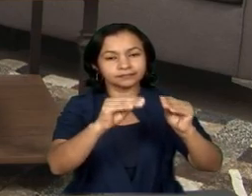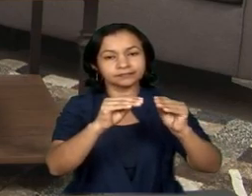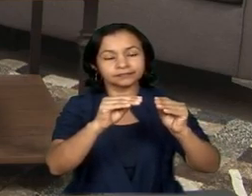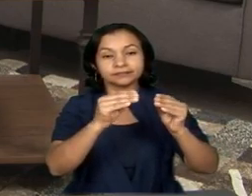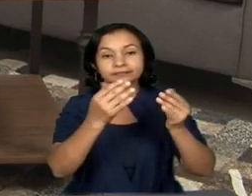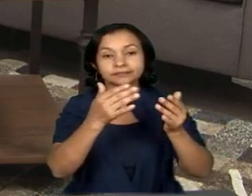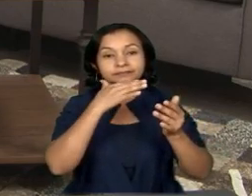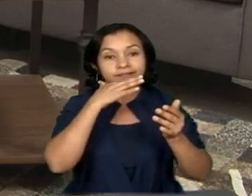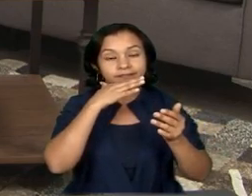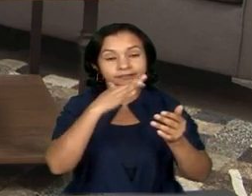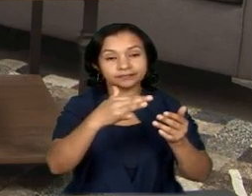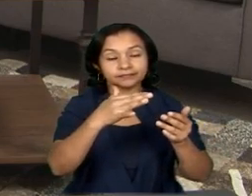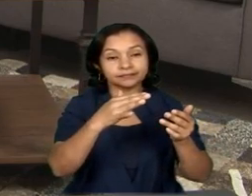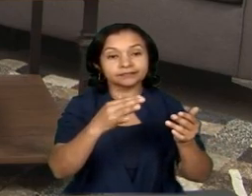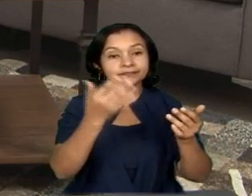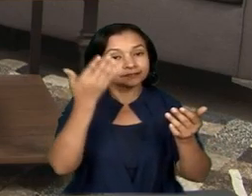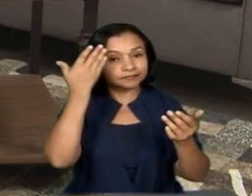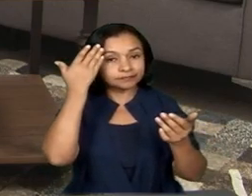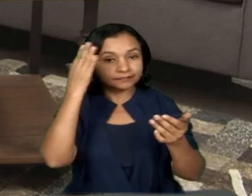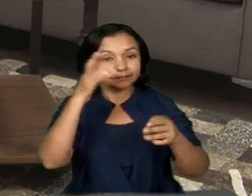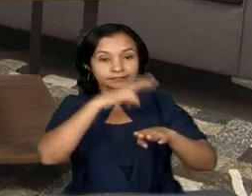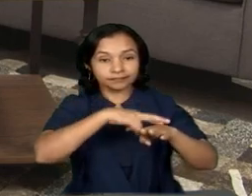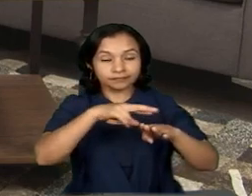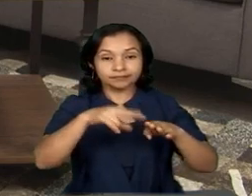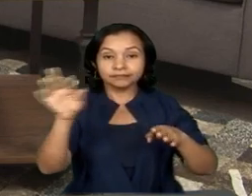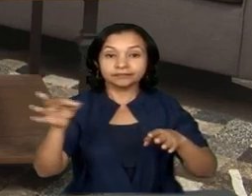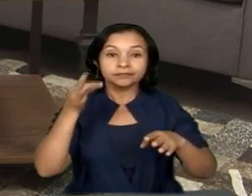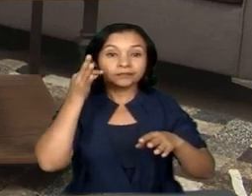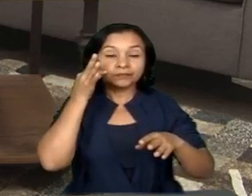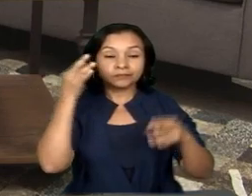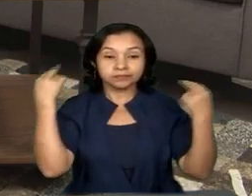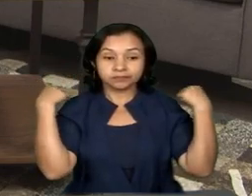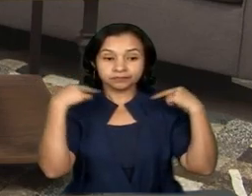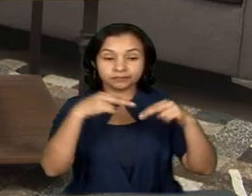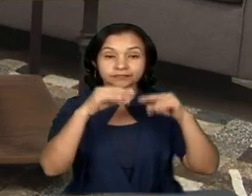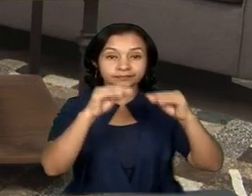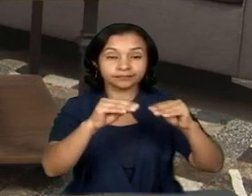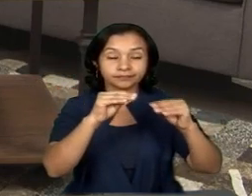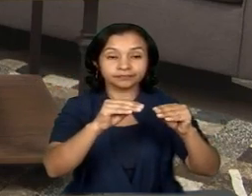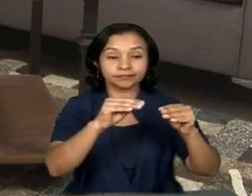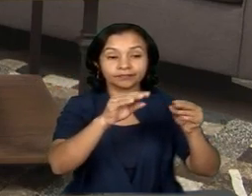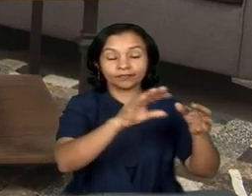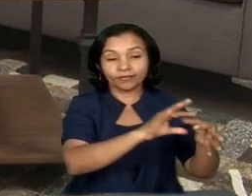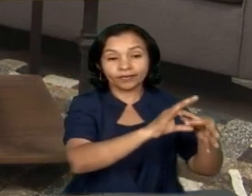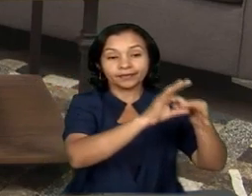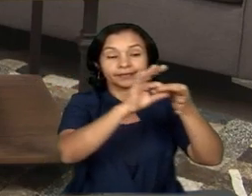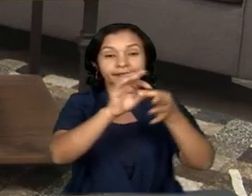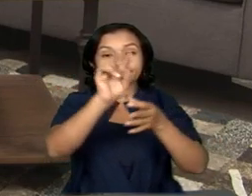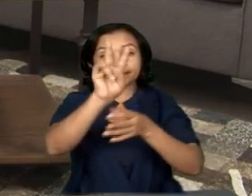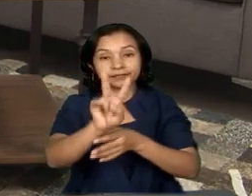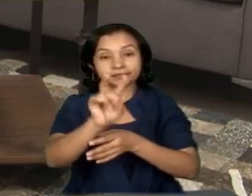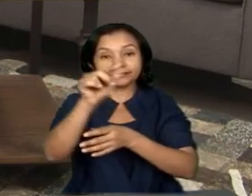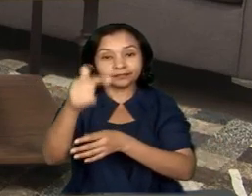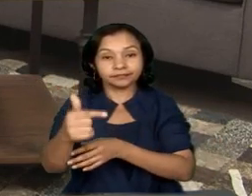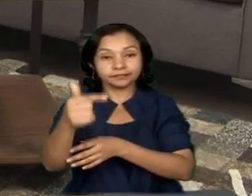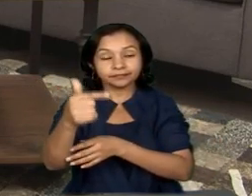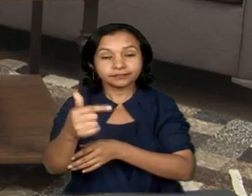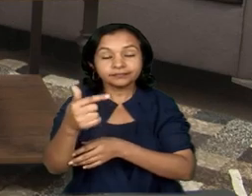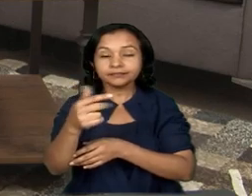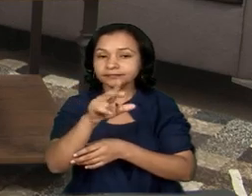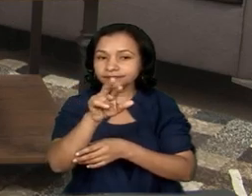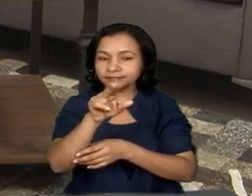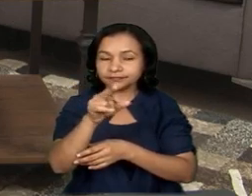especialmente en el método, y que además la normal los está formando como docente, entonces estos avanzan a segundo grado. Y ¿con el mismo docente?